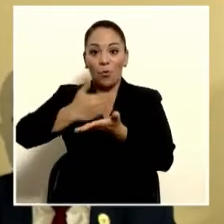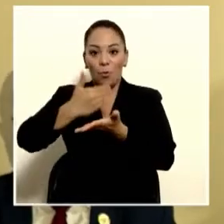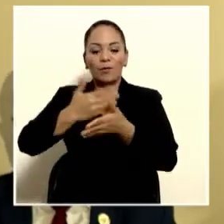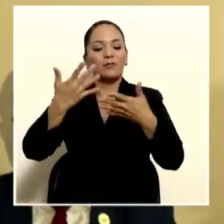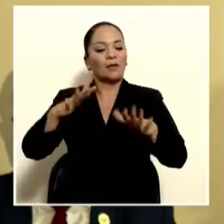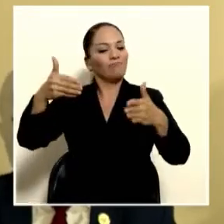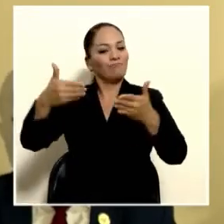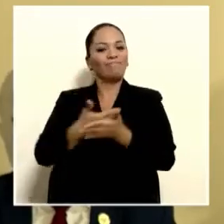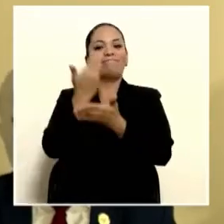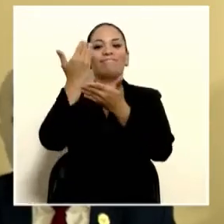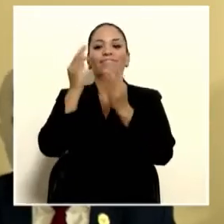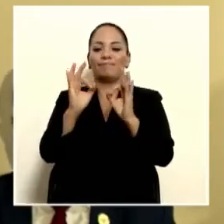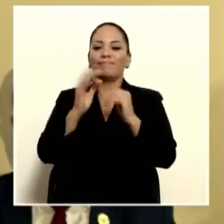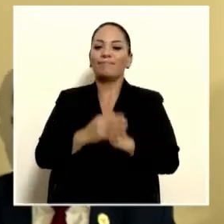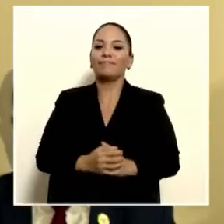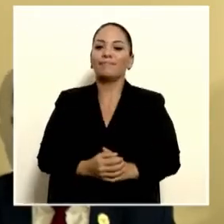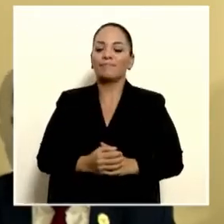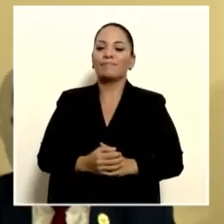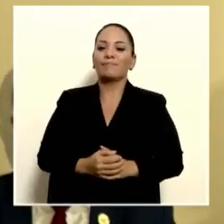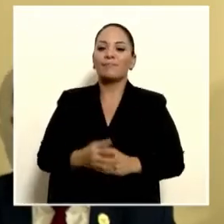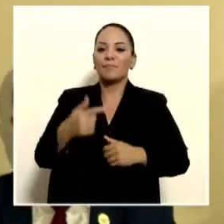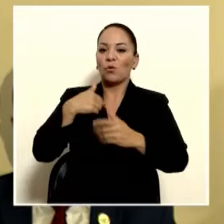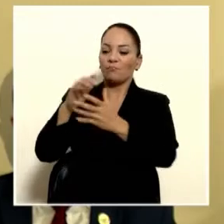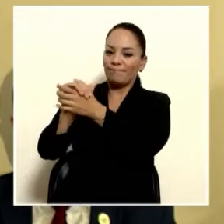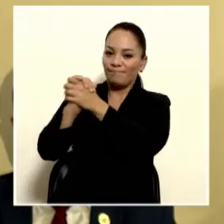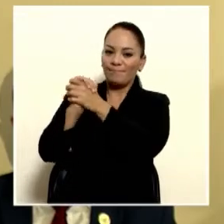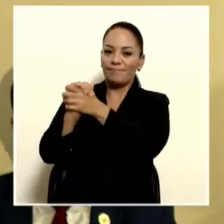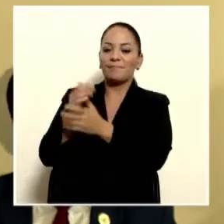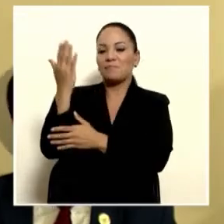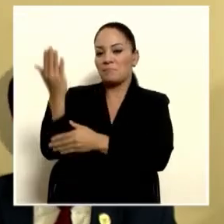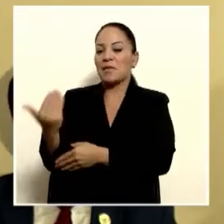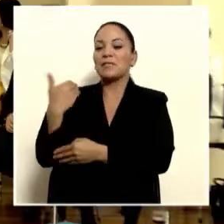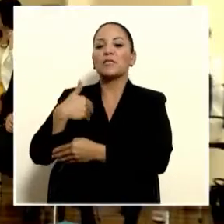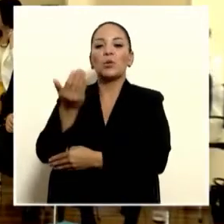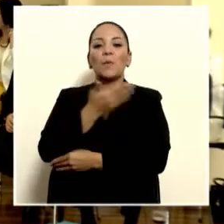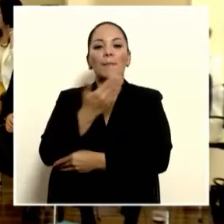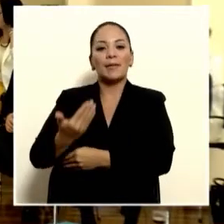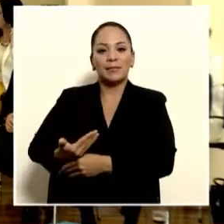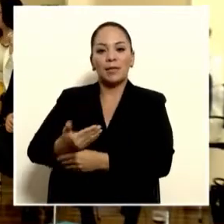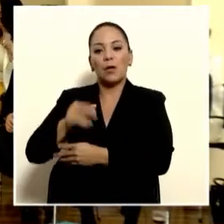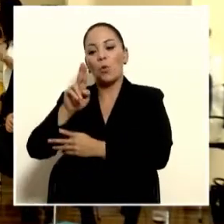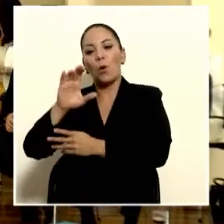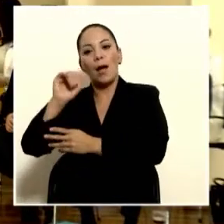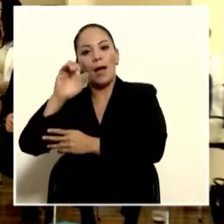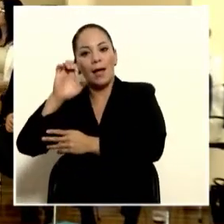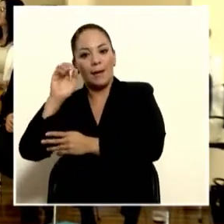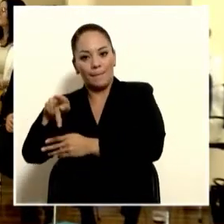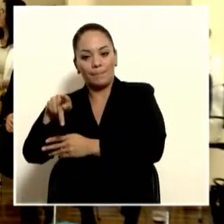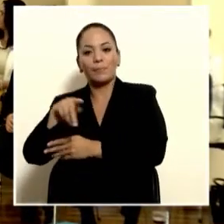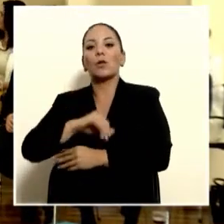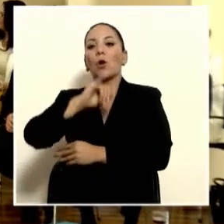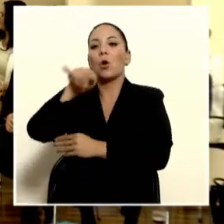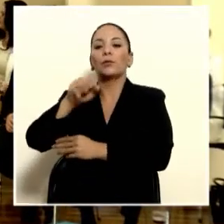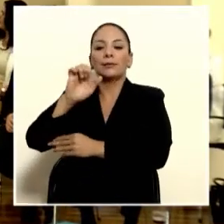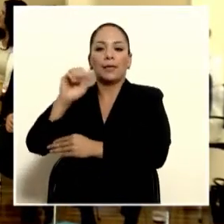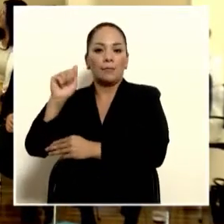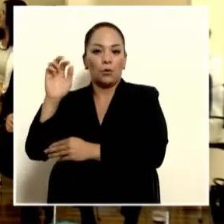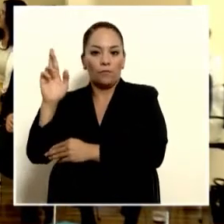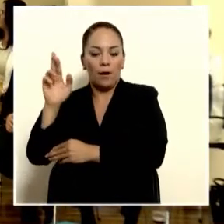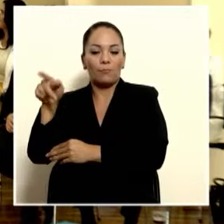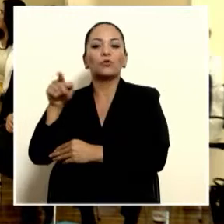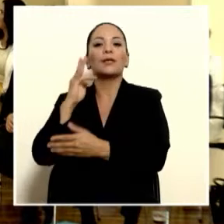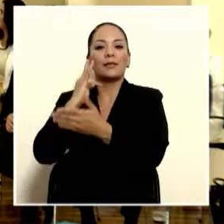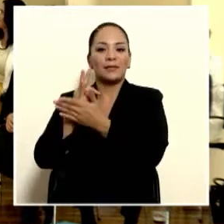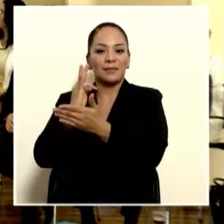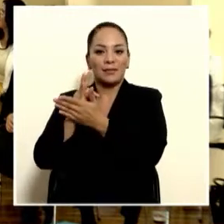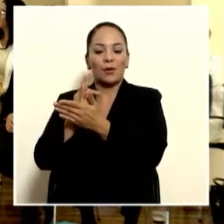reconocer que aquí está el señor presidente de la UCAEP, don José Álvaro Ramos, como